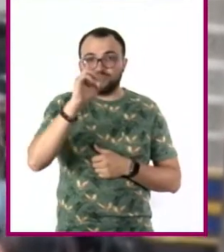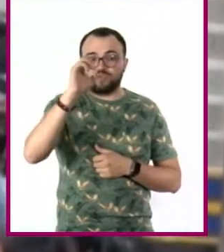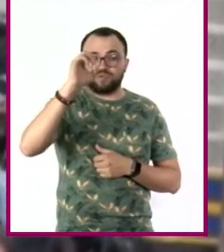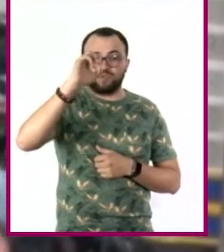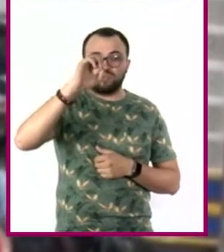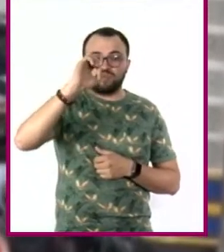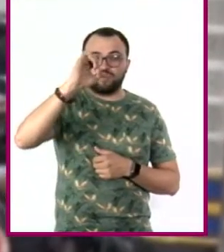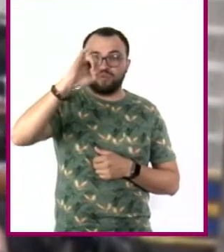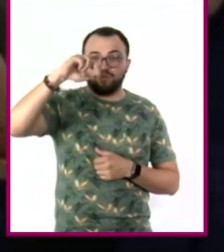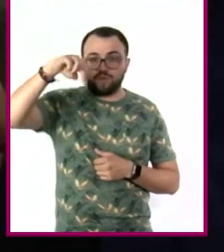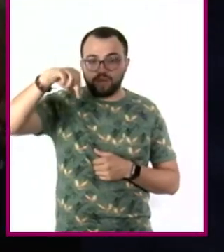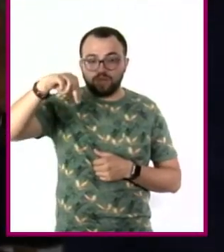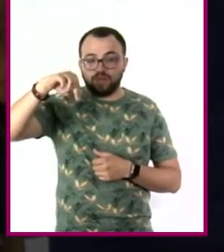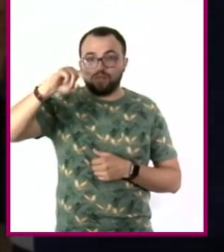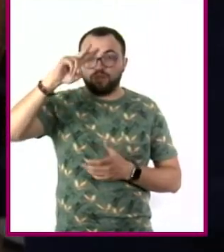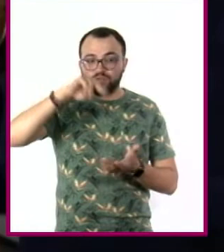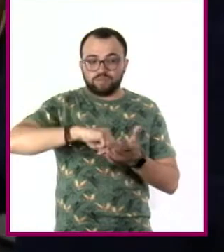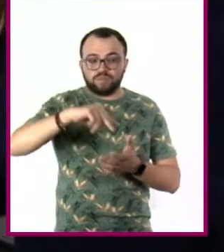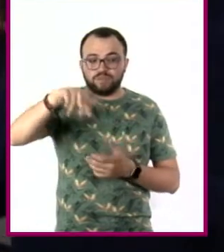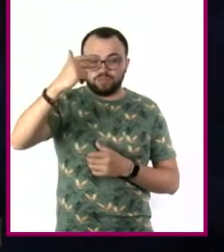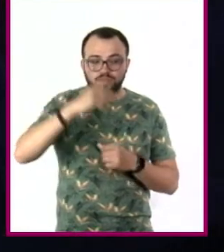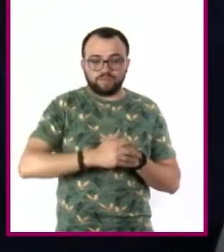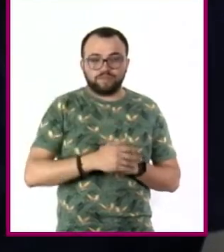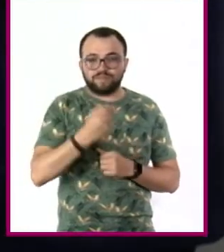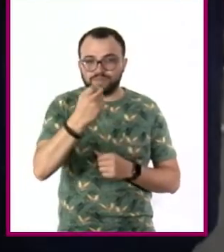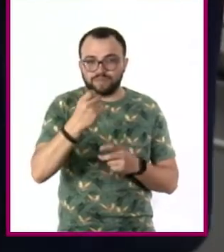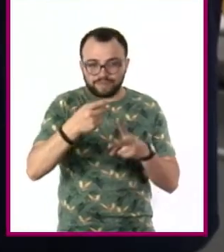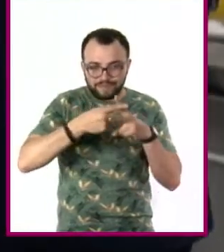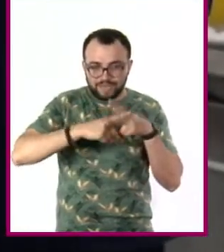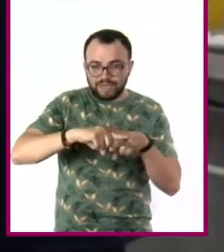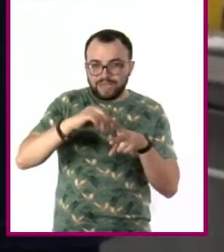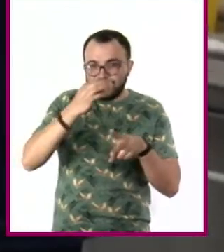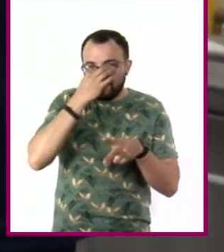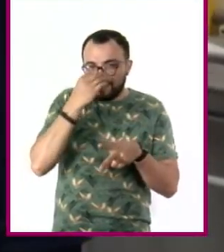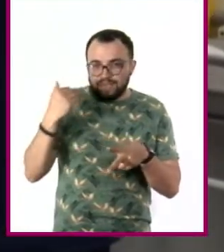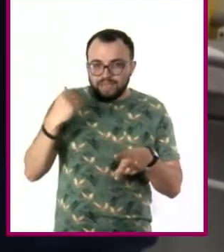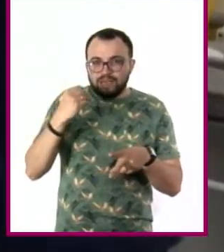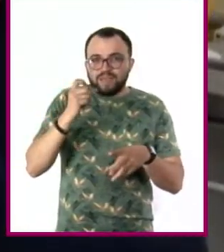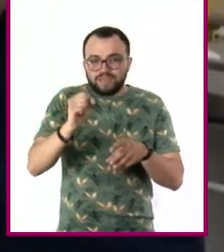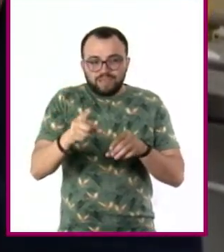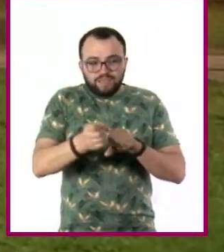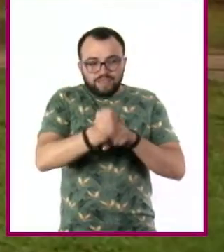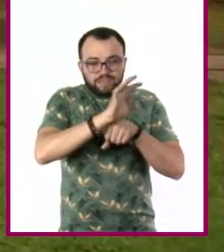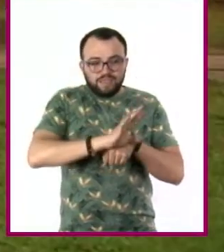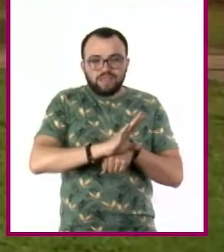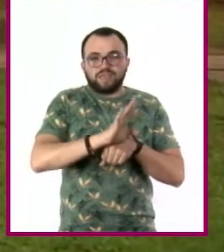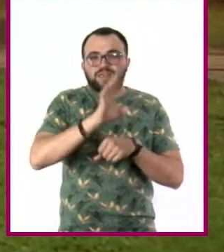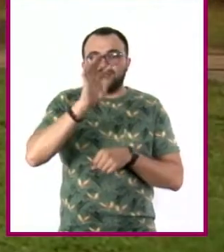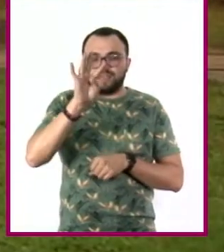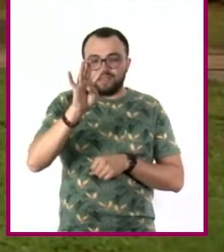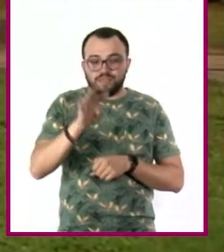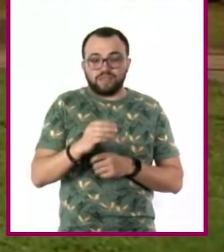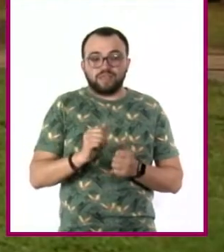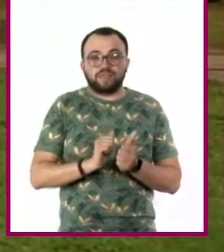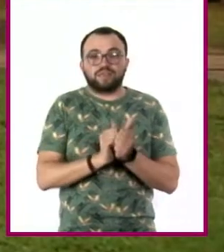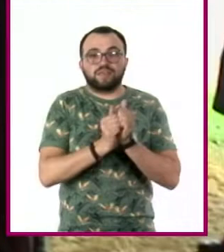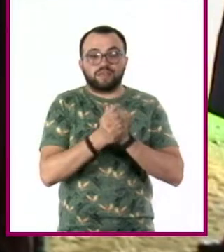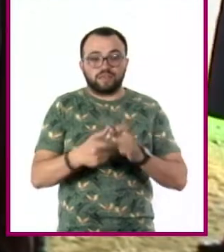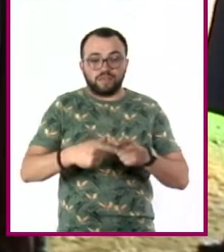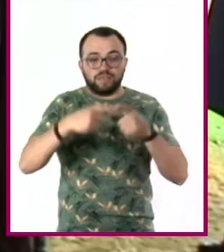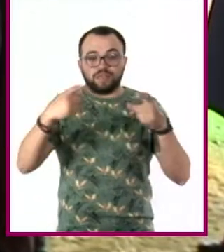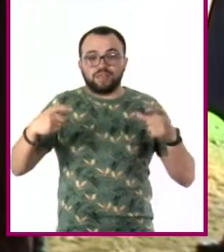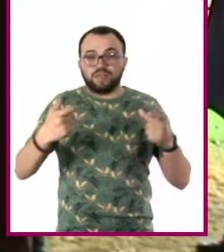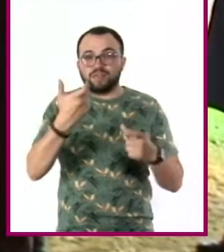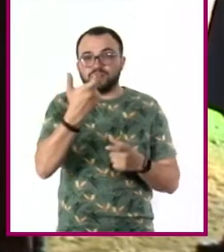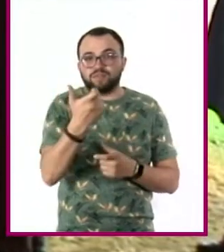OIM, 2013. Fenómenos como la reciente pandemia COVID-19 han propiciado un incremento en la desaceleración